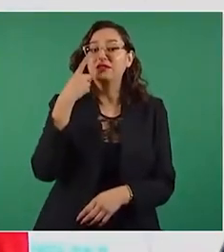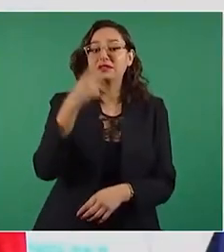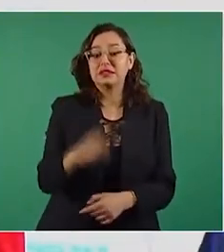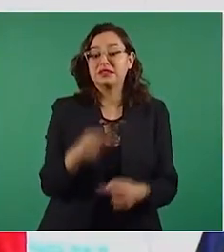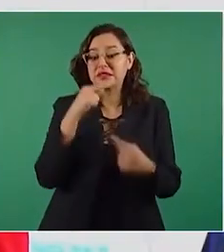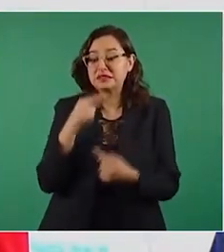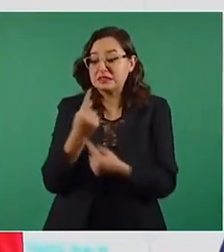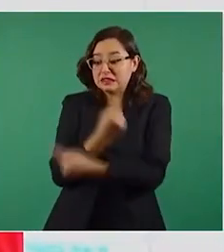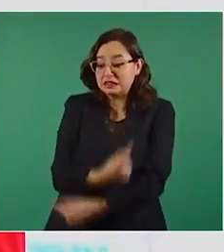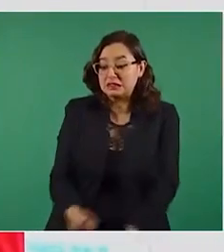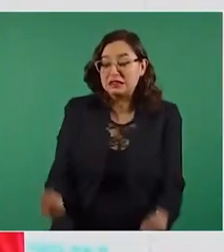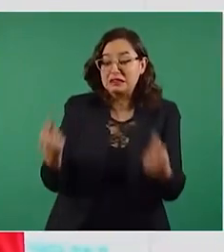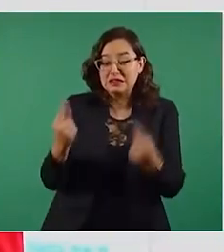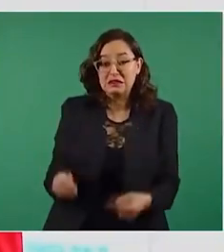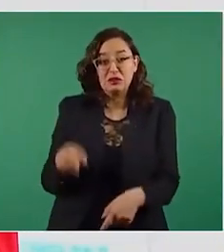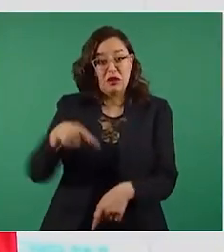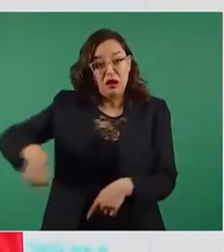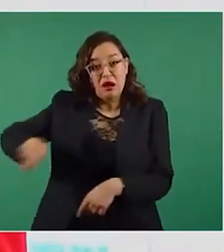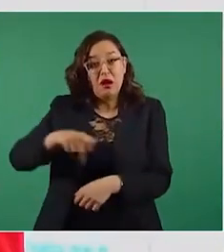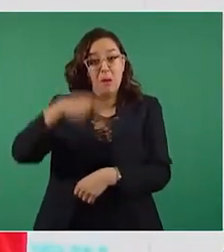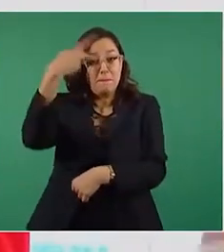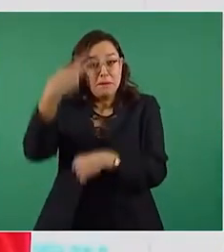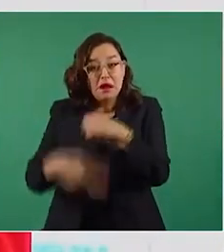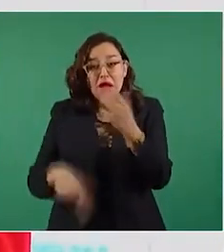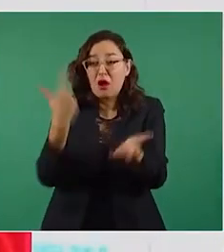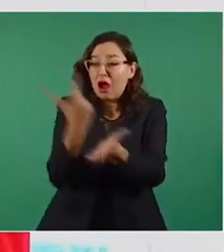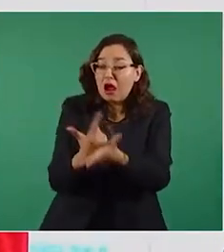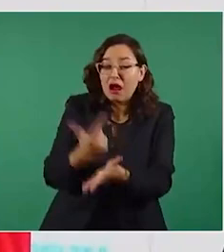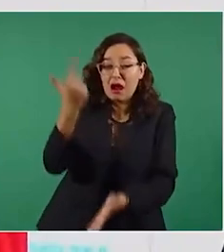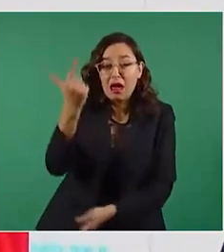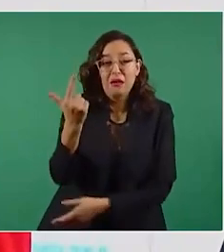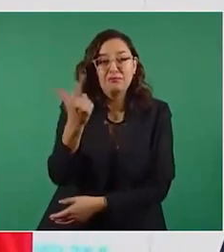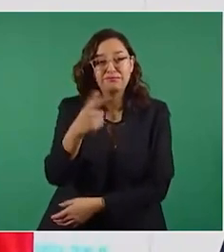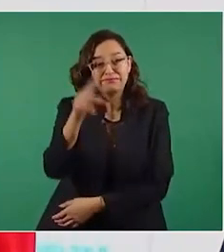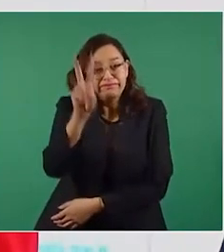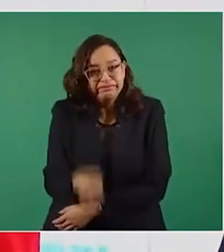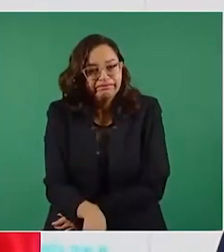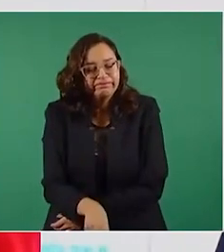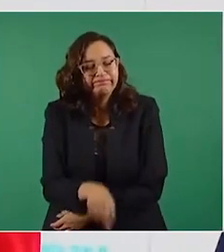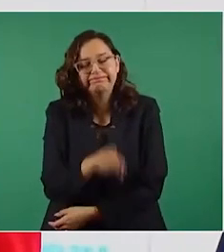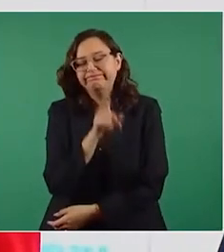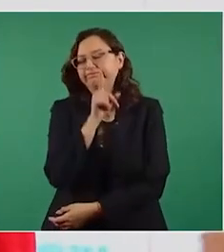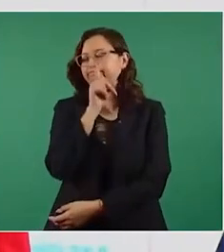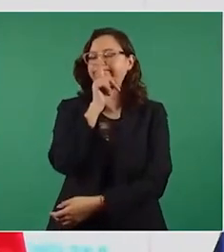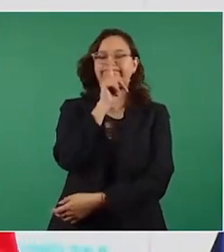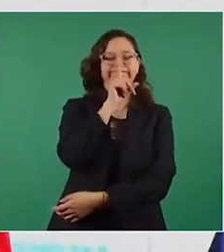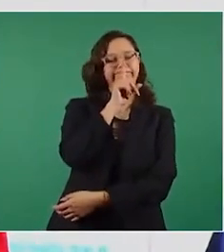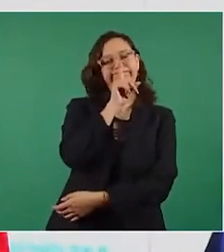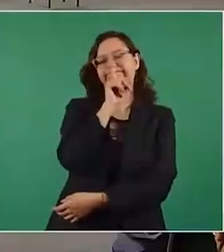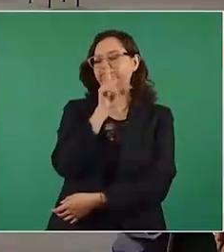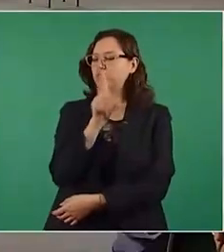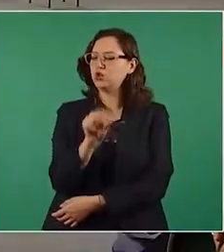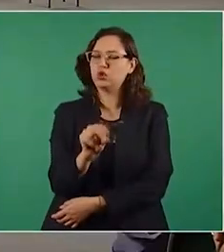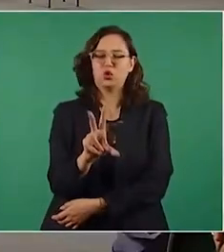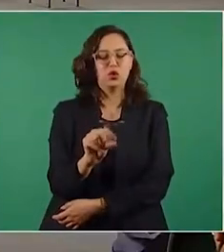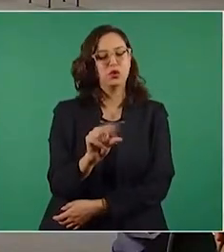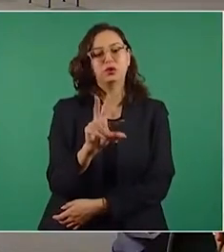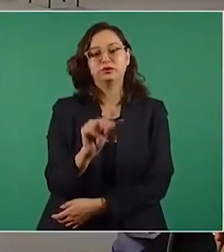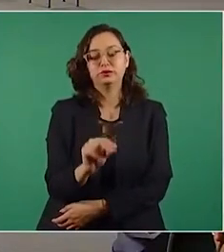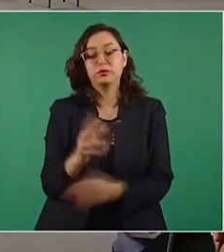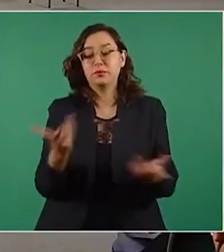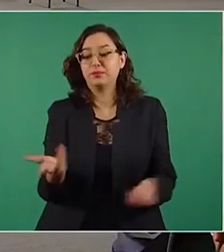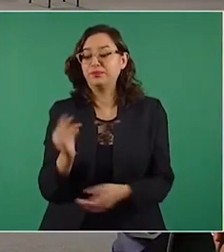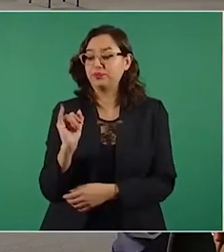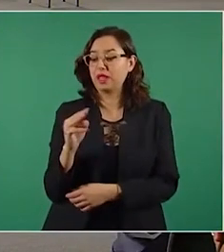no es como la pintan hoy los medios de comunicación y opinadores. Si tomamos en cuenta la información del